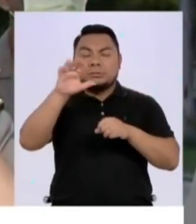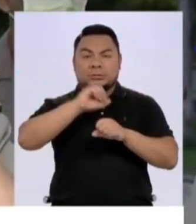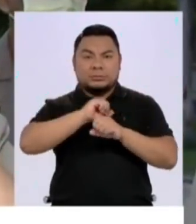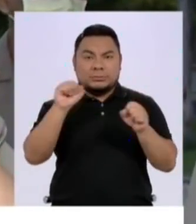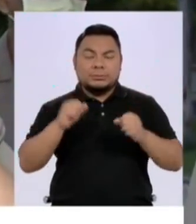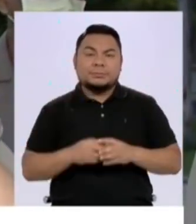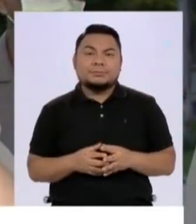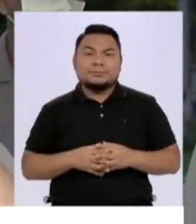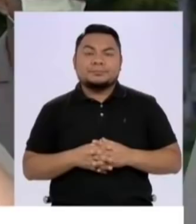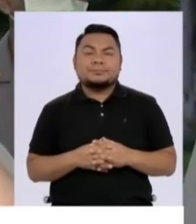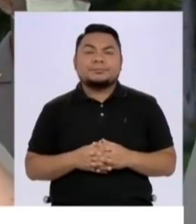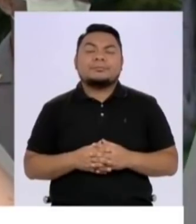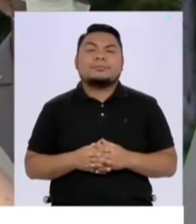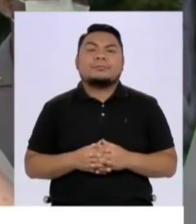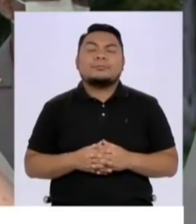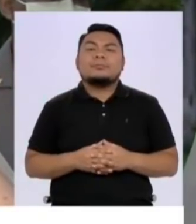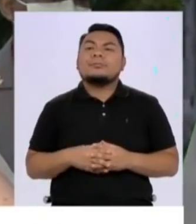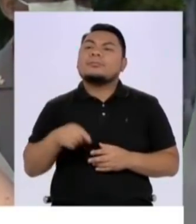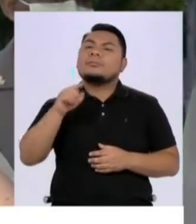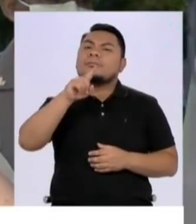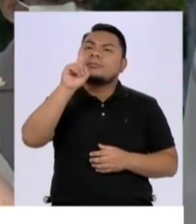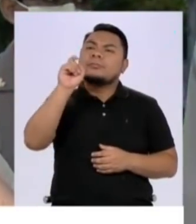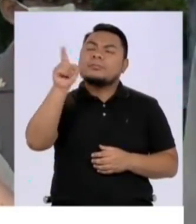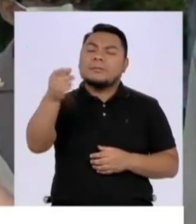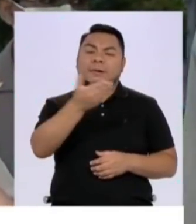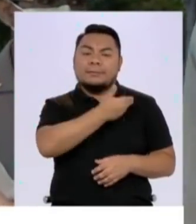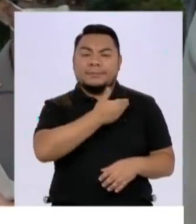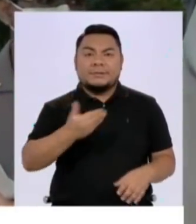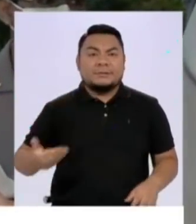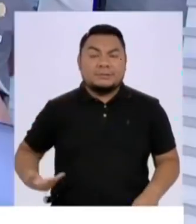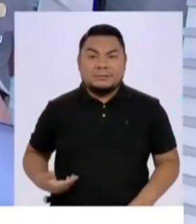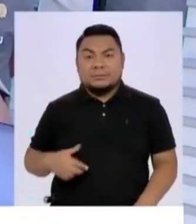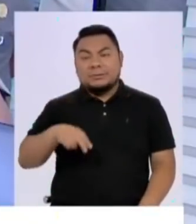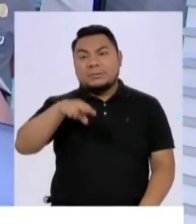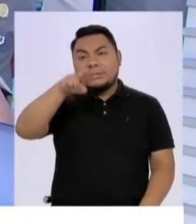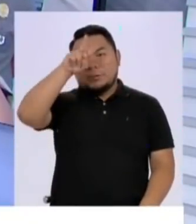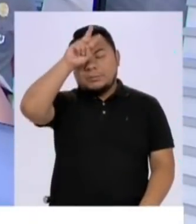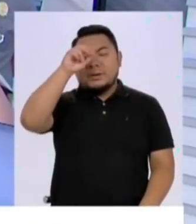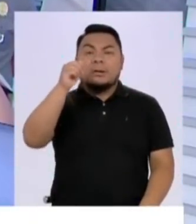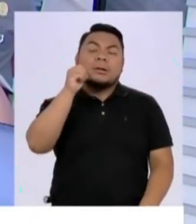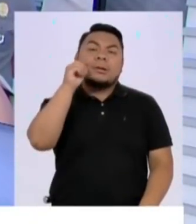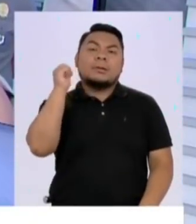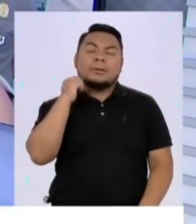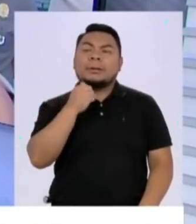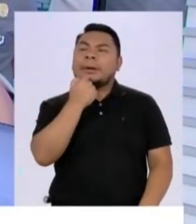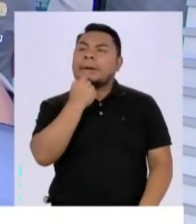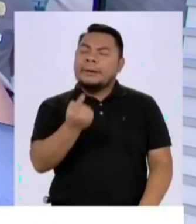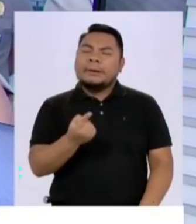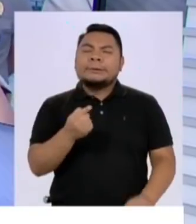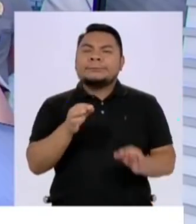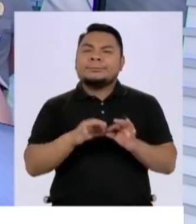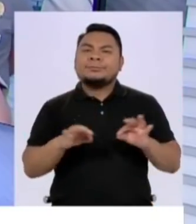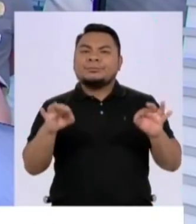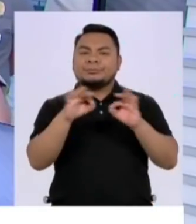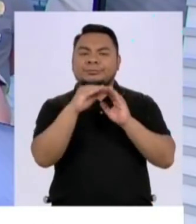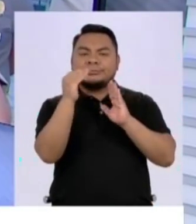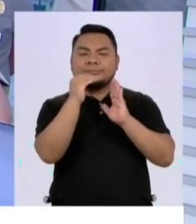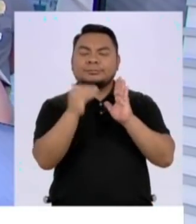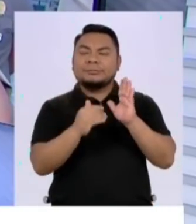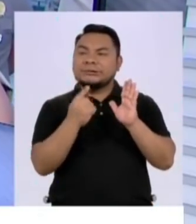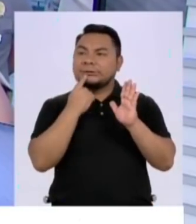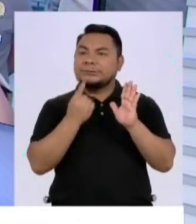a 20 horas. General, el presidente Vizcarra esgrimía ayer, entre otras cosas importantes, por supuesto, que tiene que